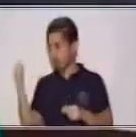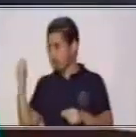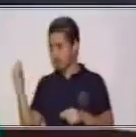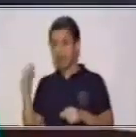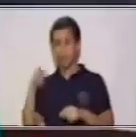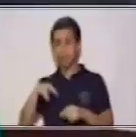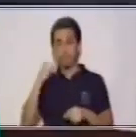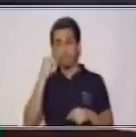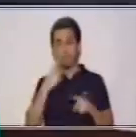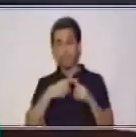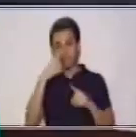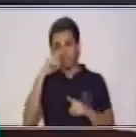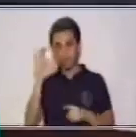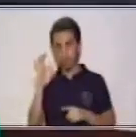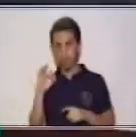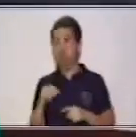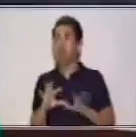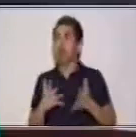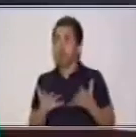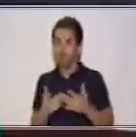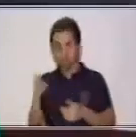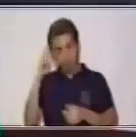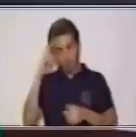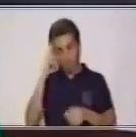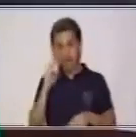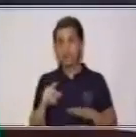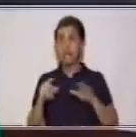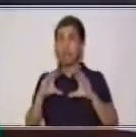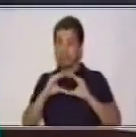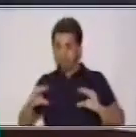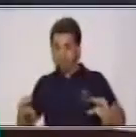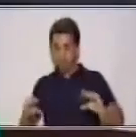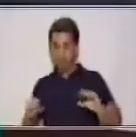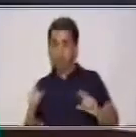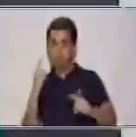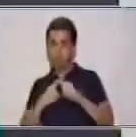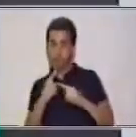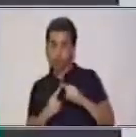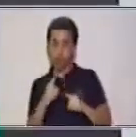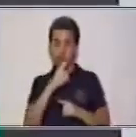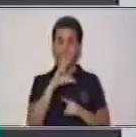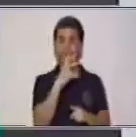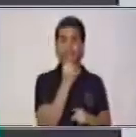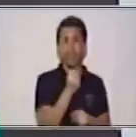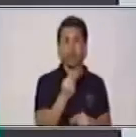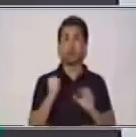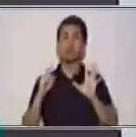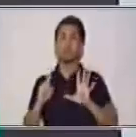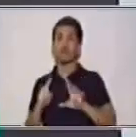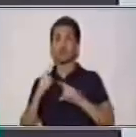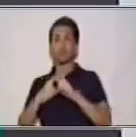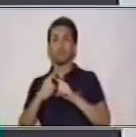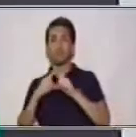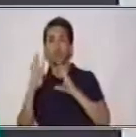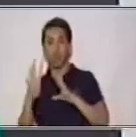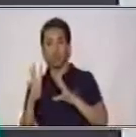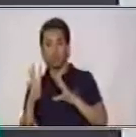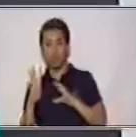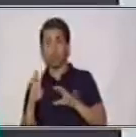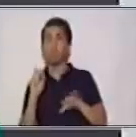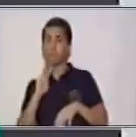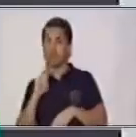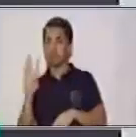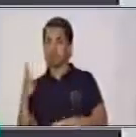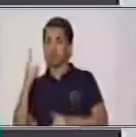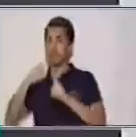mixto. ¿Cómo lo vamos a hacer? Recordemos, denominador por número entero, 6 por 4,